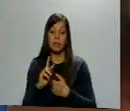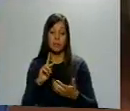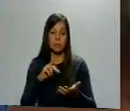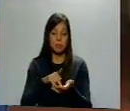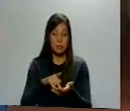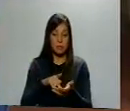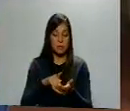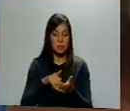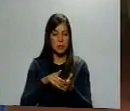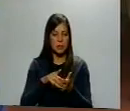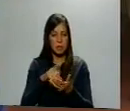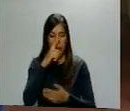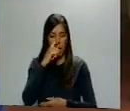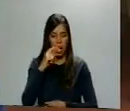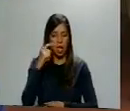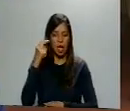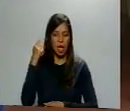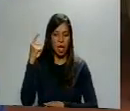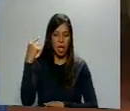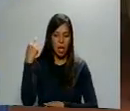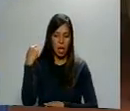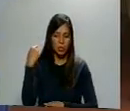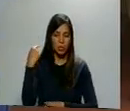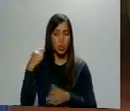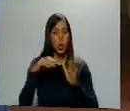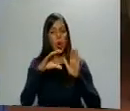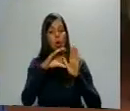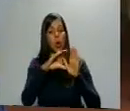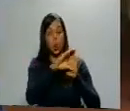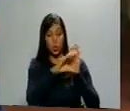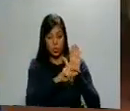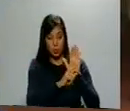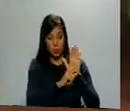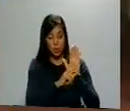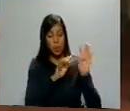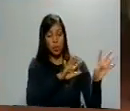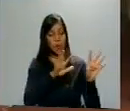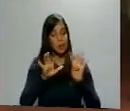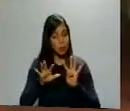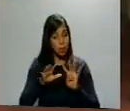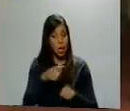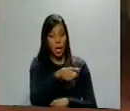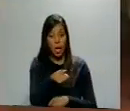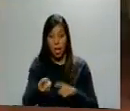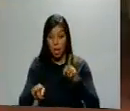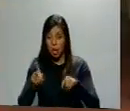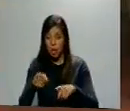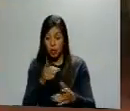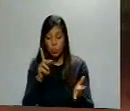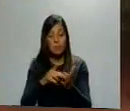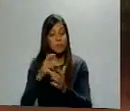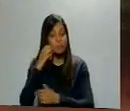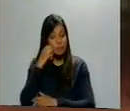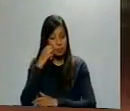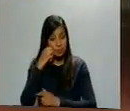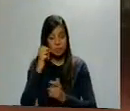la constituyente del 99, y aquí hay presencia de varios constituyentes del 99,